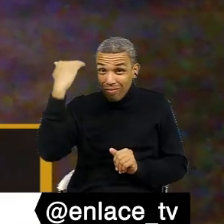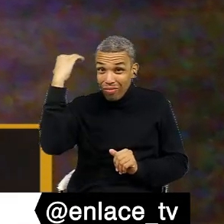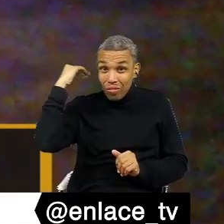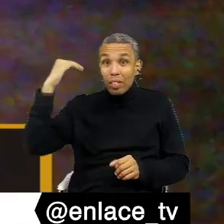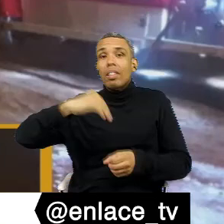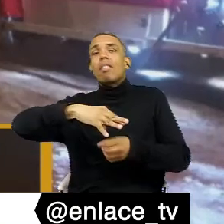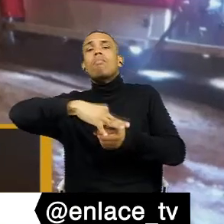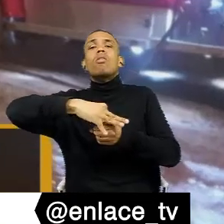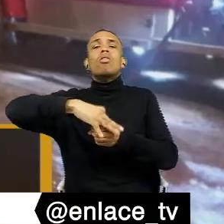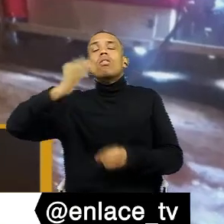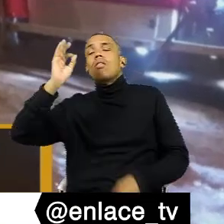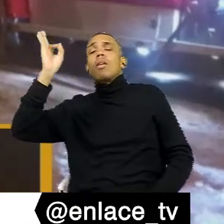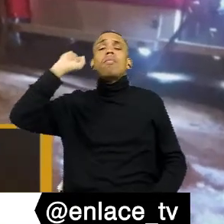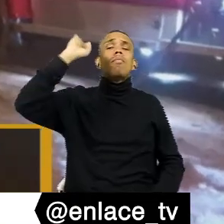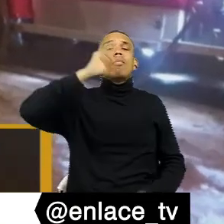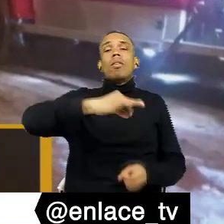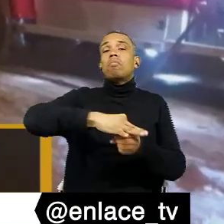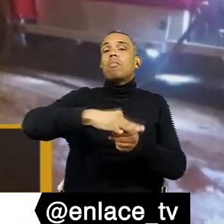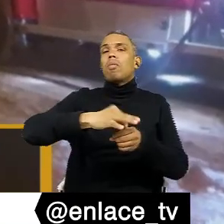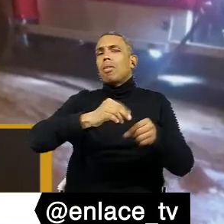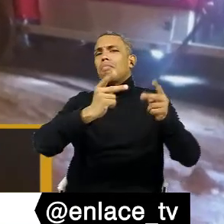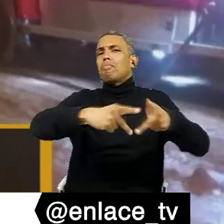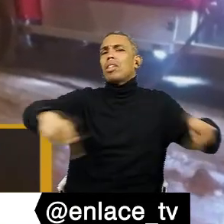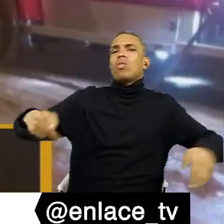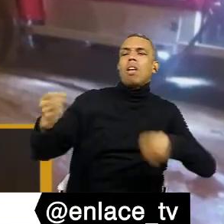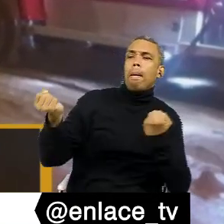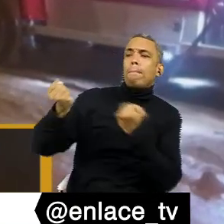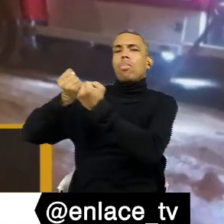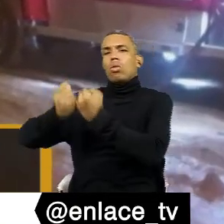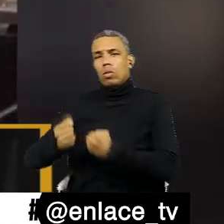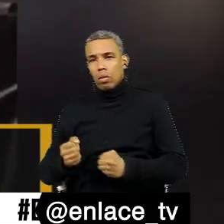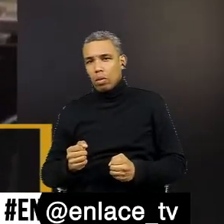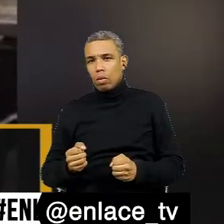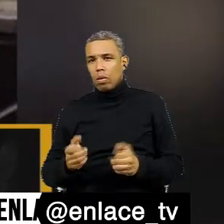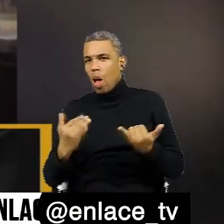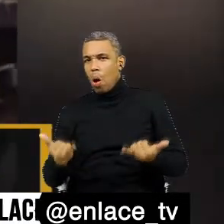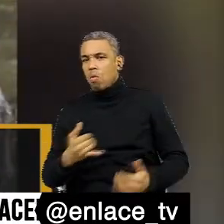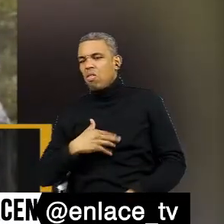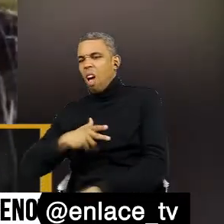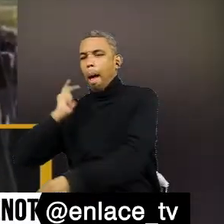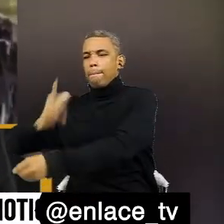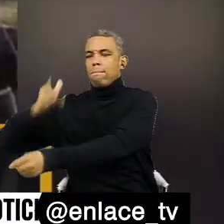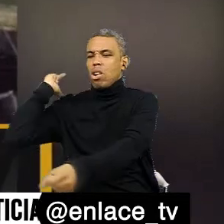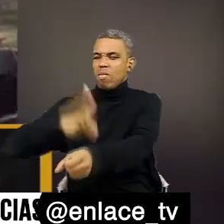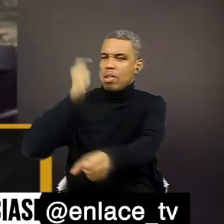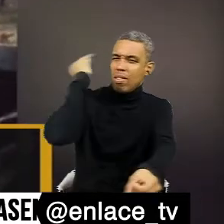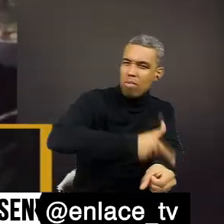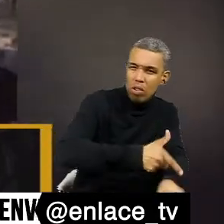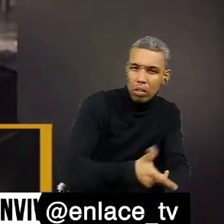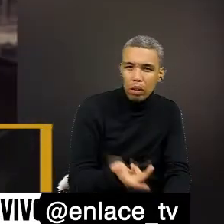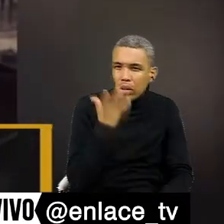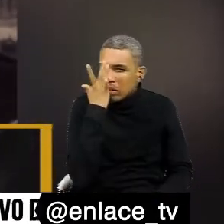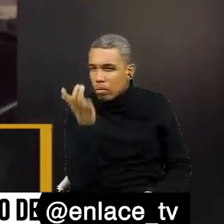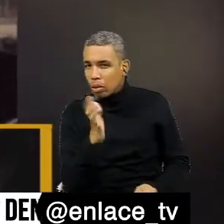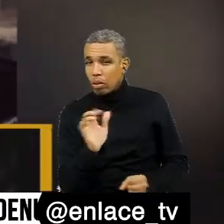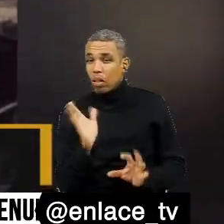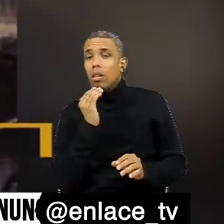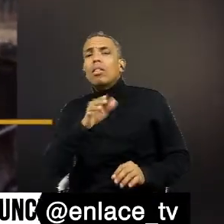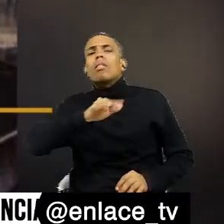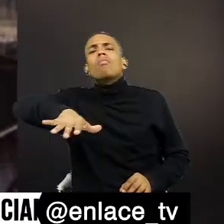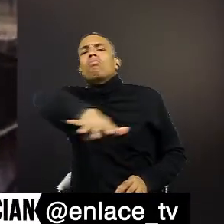este puesto, para que suba a hacer las fechorías que está haciendo y a entregar el país en la forma que lo está haciendo. desde Barranca Bermeja